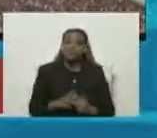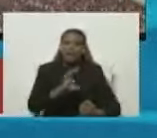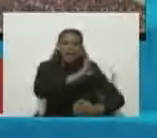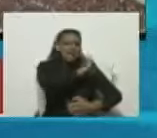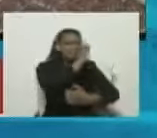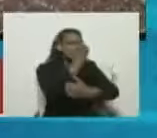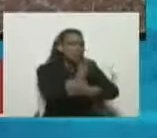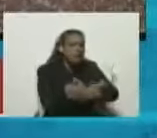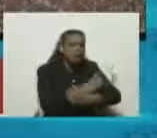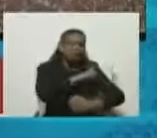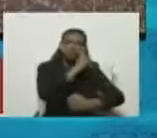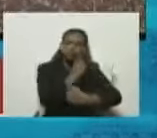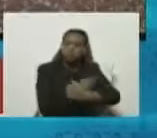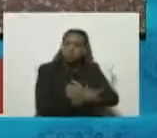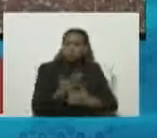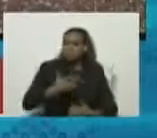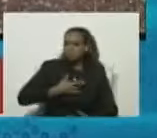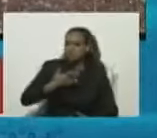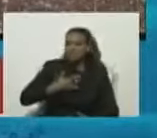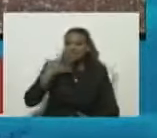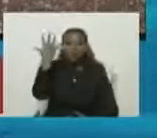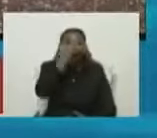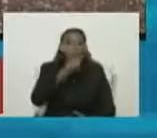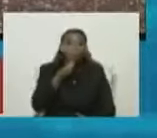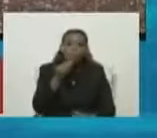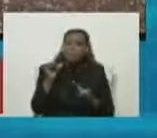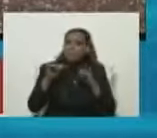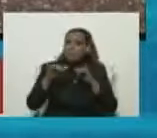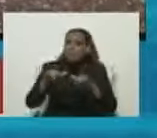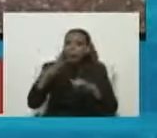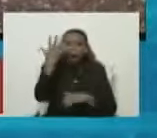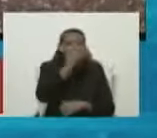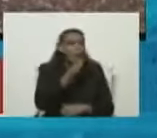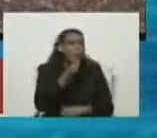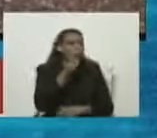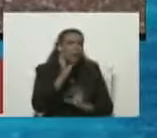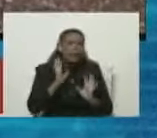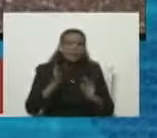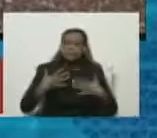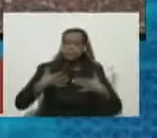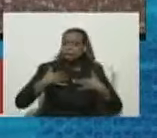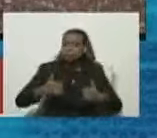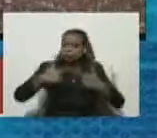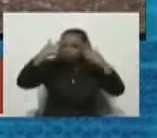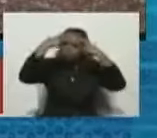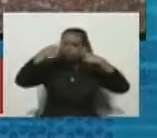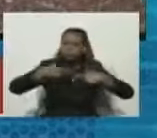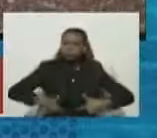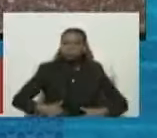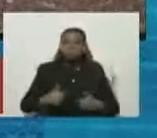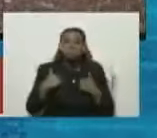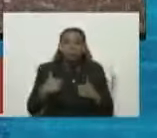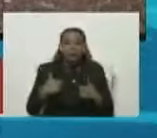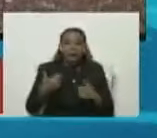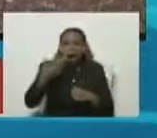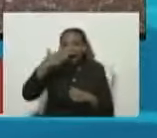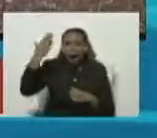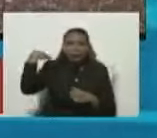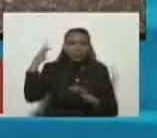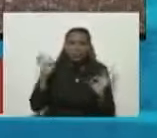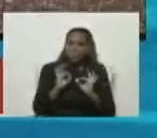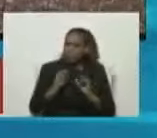enérgico. Me siento más joven y saludable que nunca.